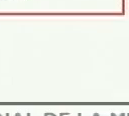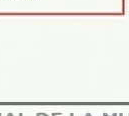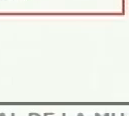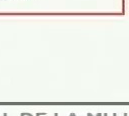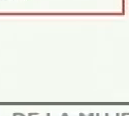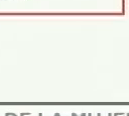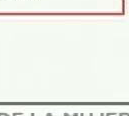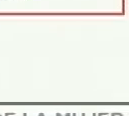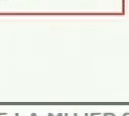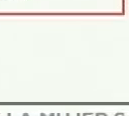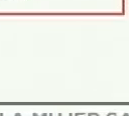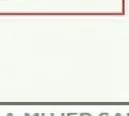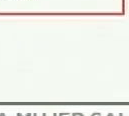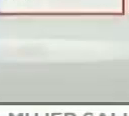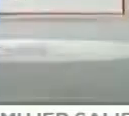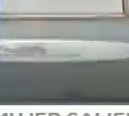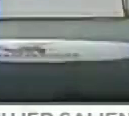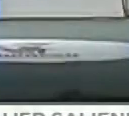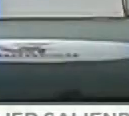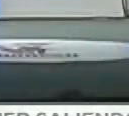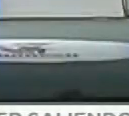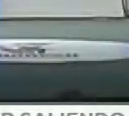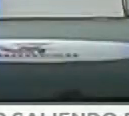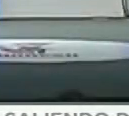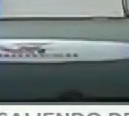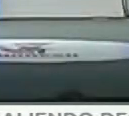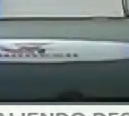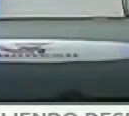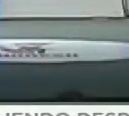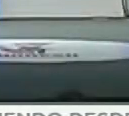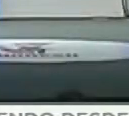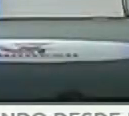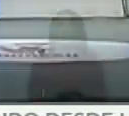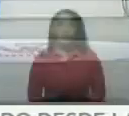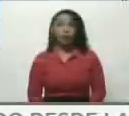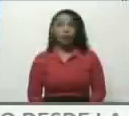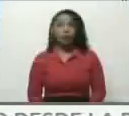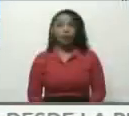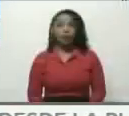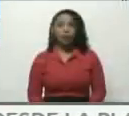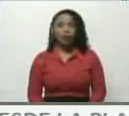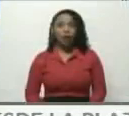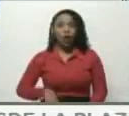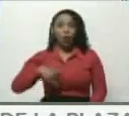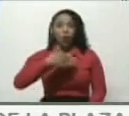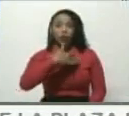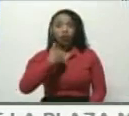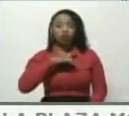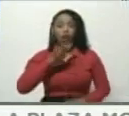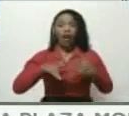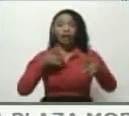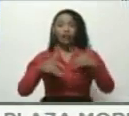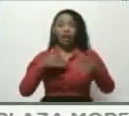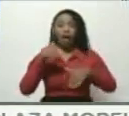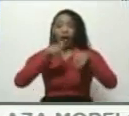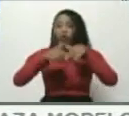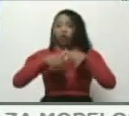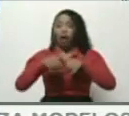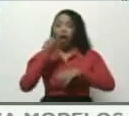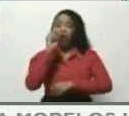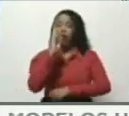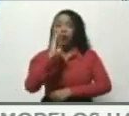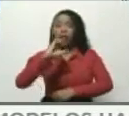ejemplo, Diosdado, de las VC. Cuando nosotros vamos a un evento electoral, las VC juegan un